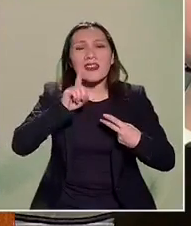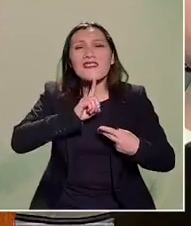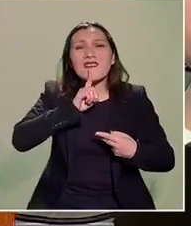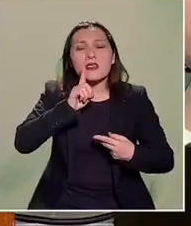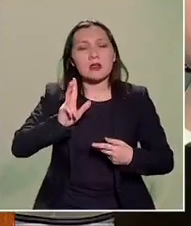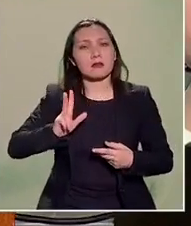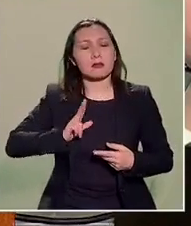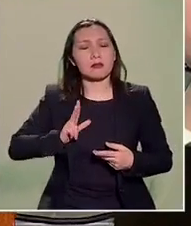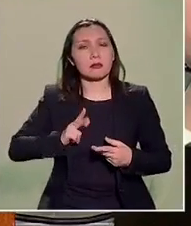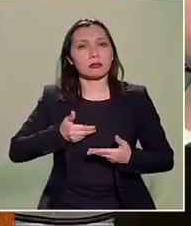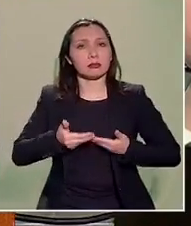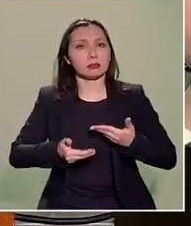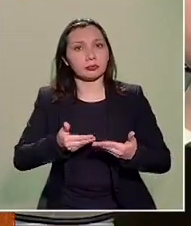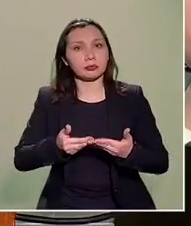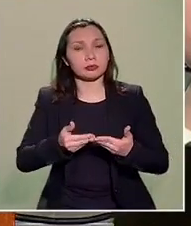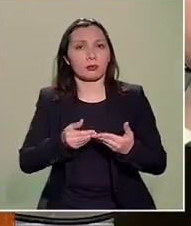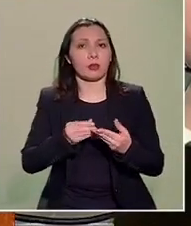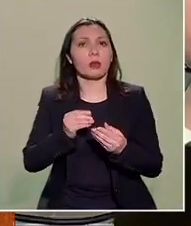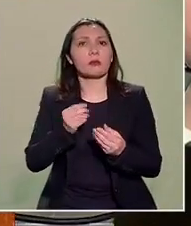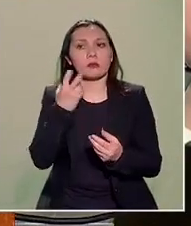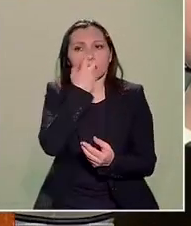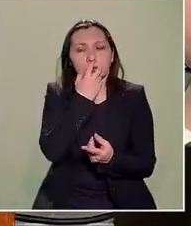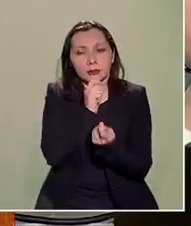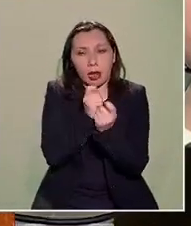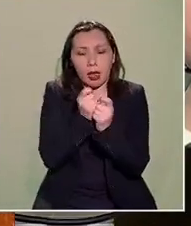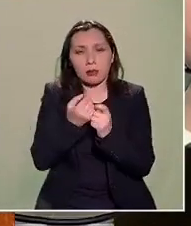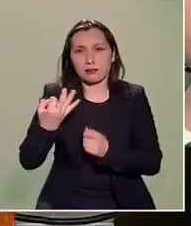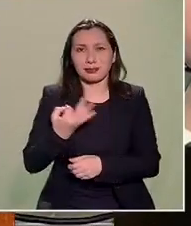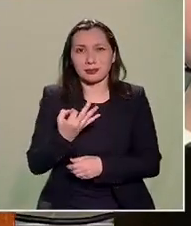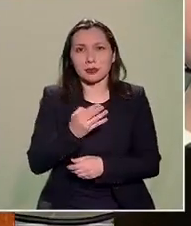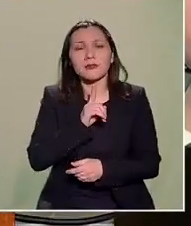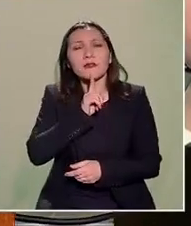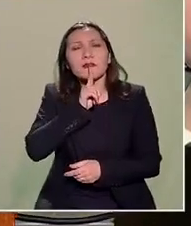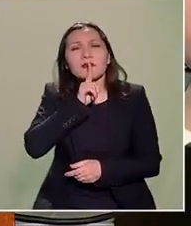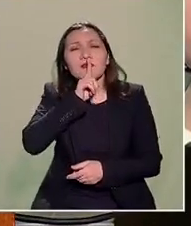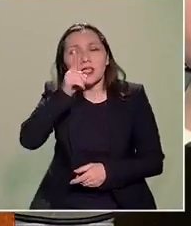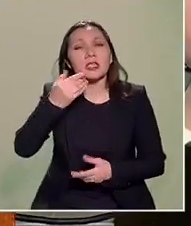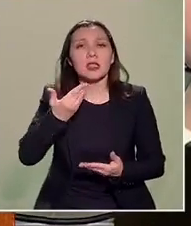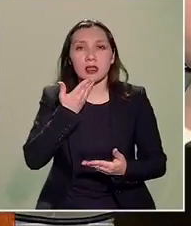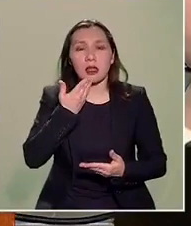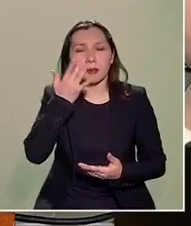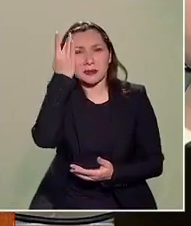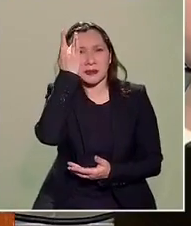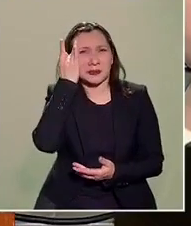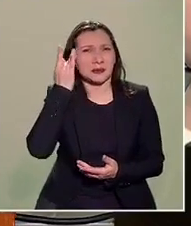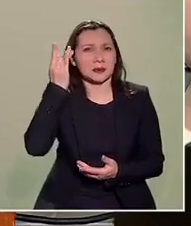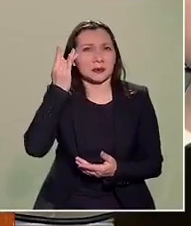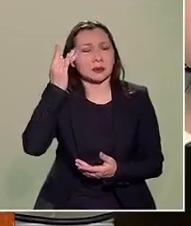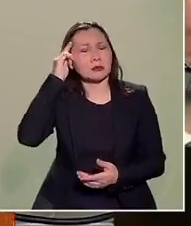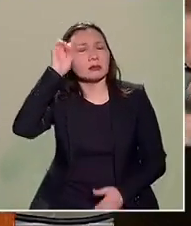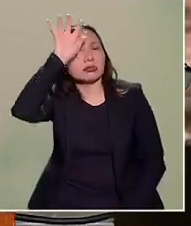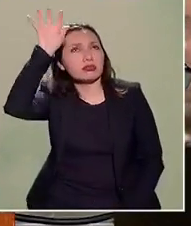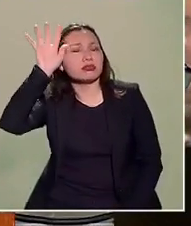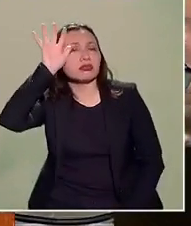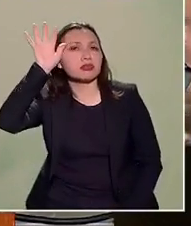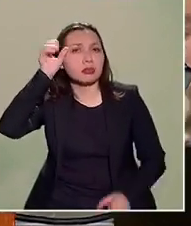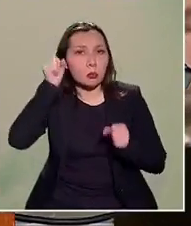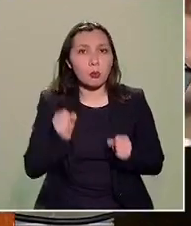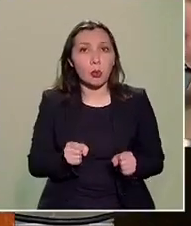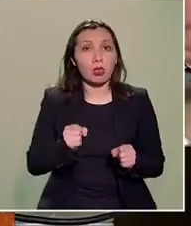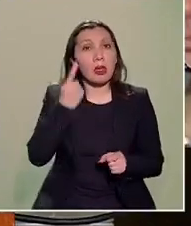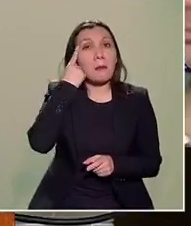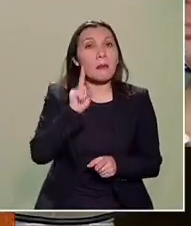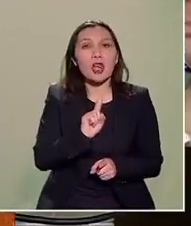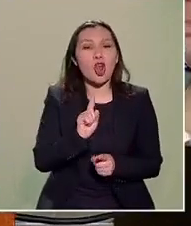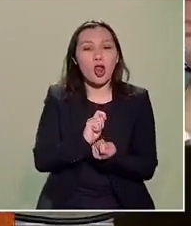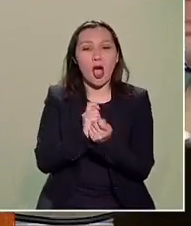modales enriquece el lenguaje agudiza la capacidad de abstracción pero